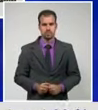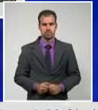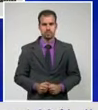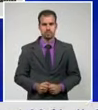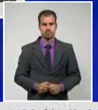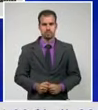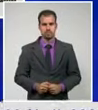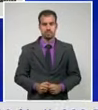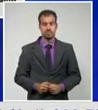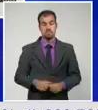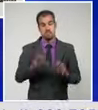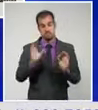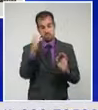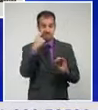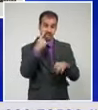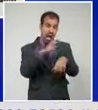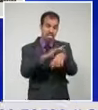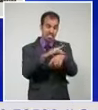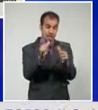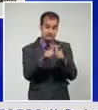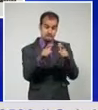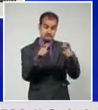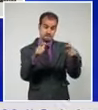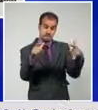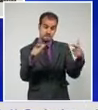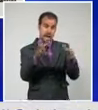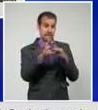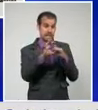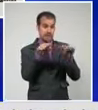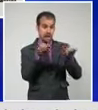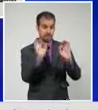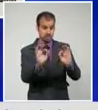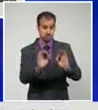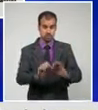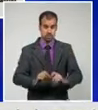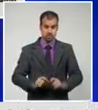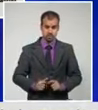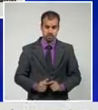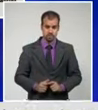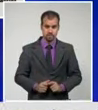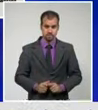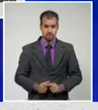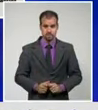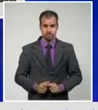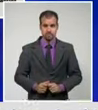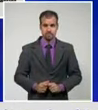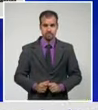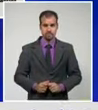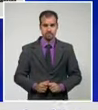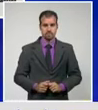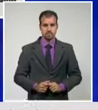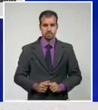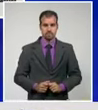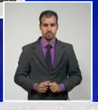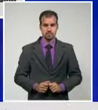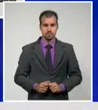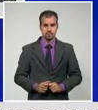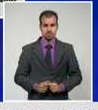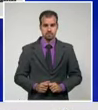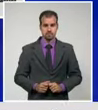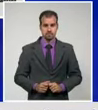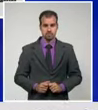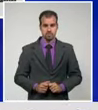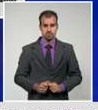complejidad epidemiológica que ha estado teniendo este territorio. El análisis de estas muestras, como dije